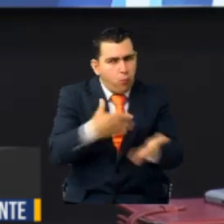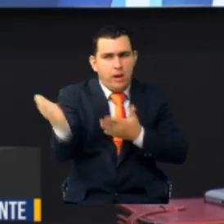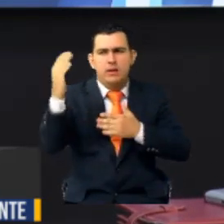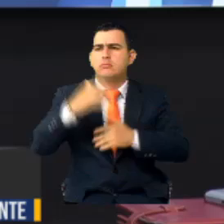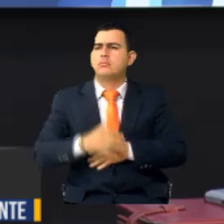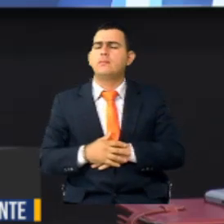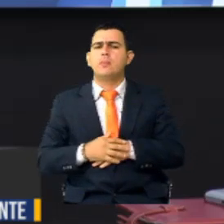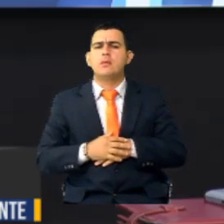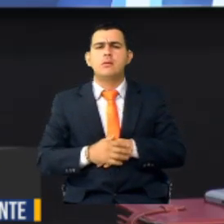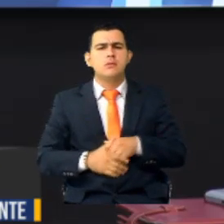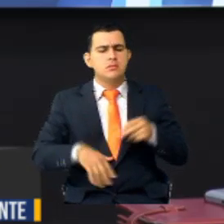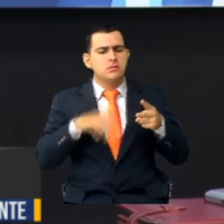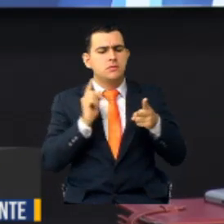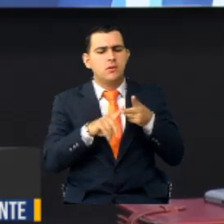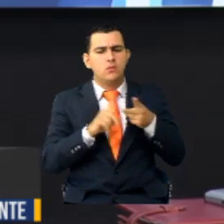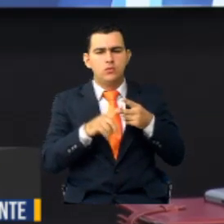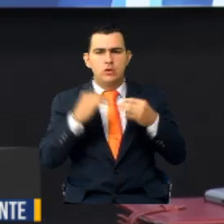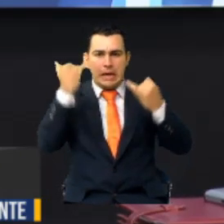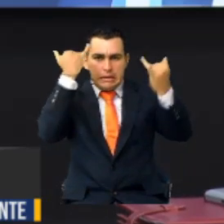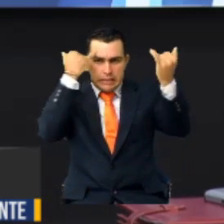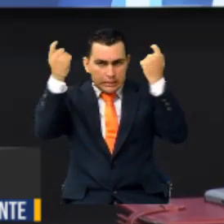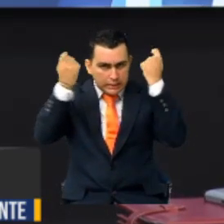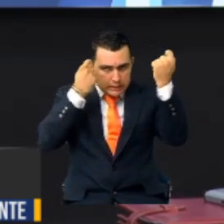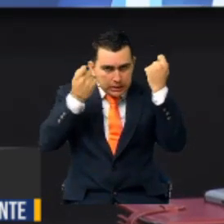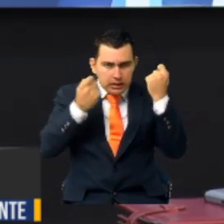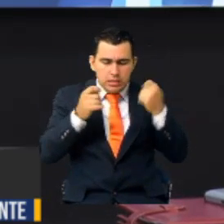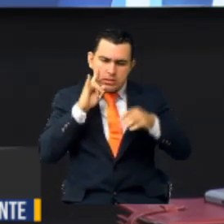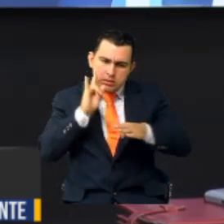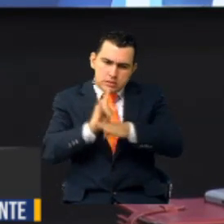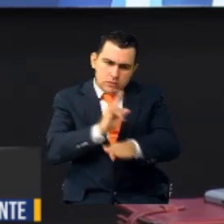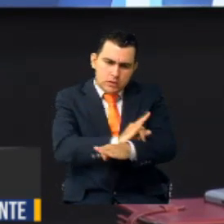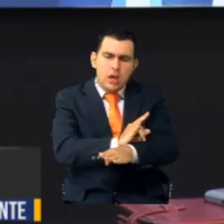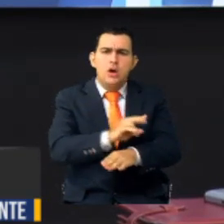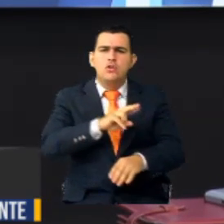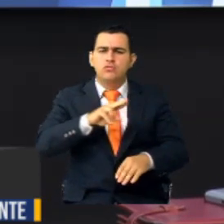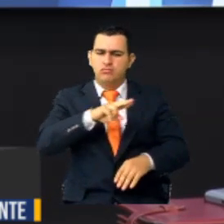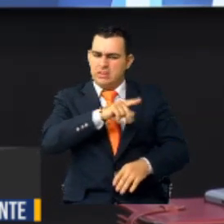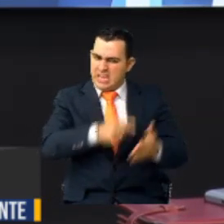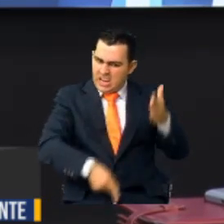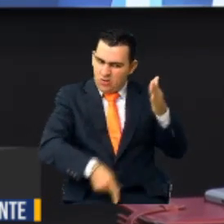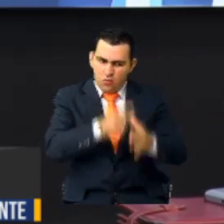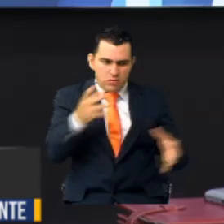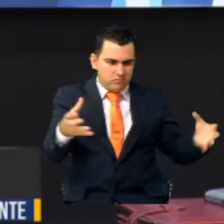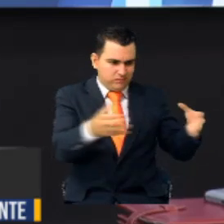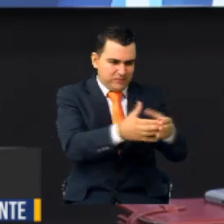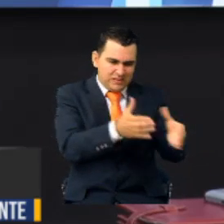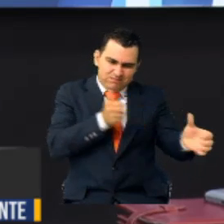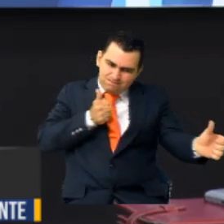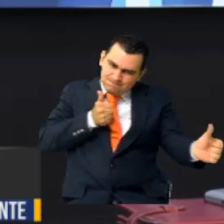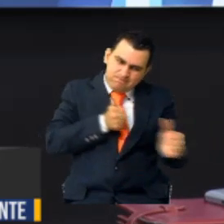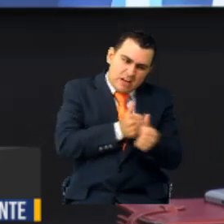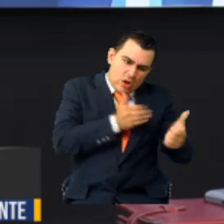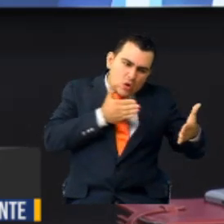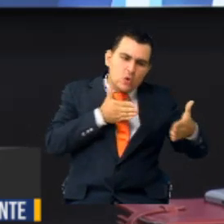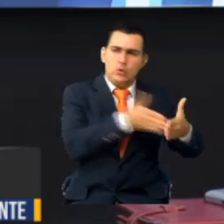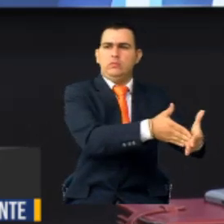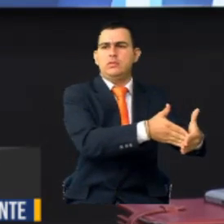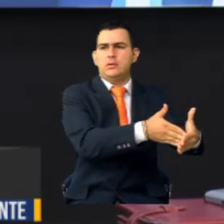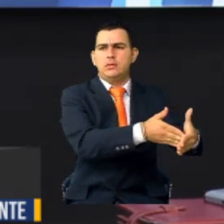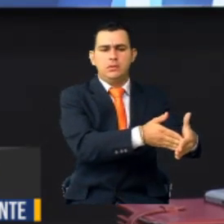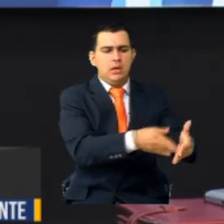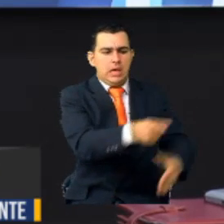través de las diferentes estrategias de seguridad, vamos a enfrentar directamente a las bandas criminales, a ellas que son los encargados